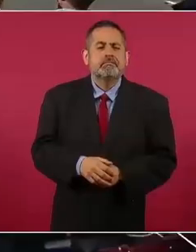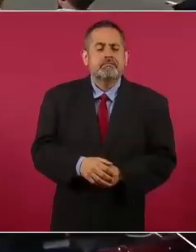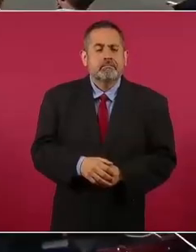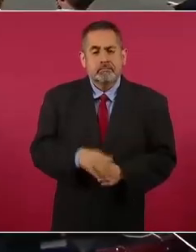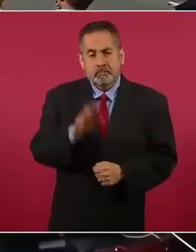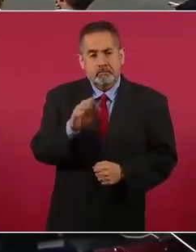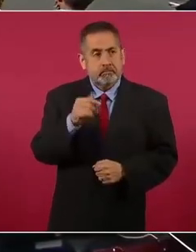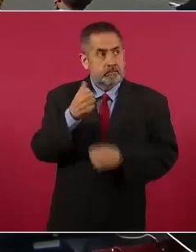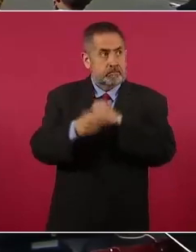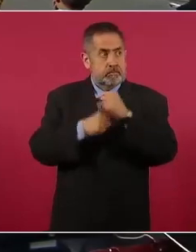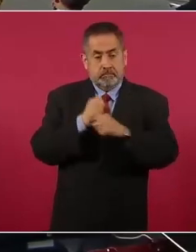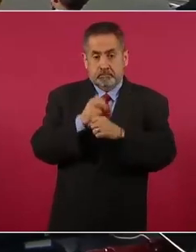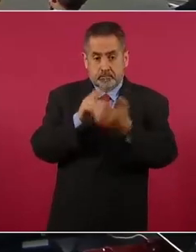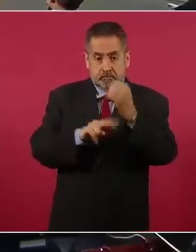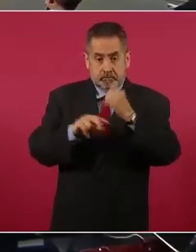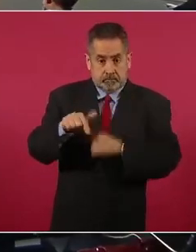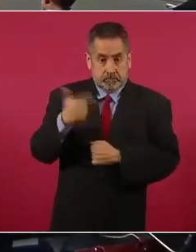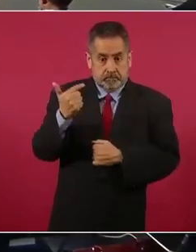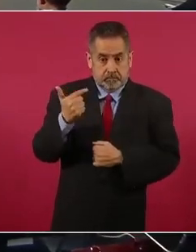Bueno, en el 12,